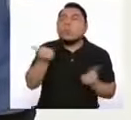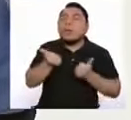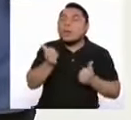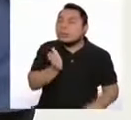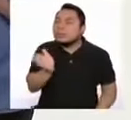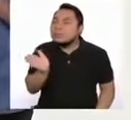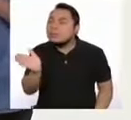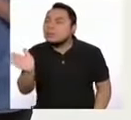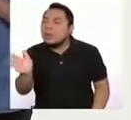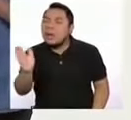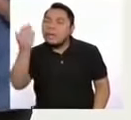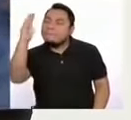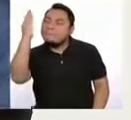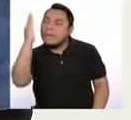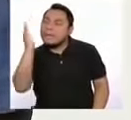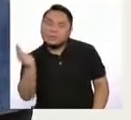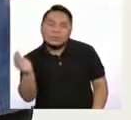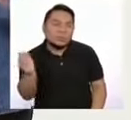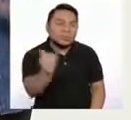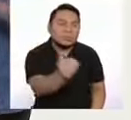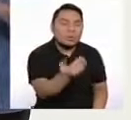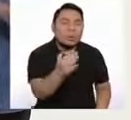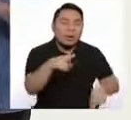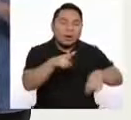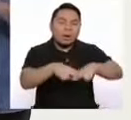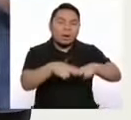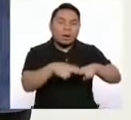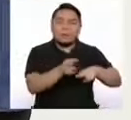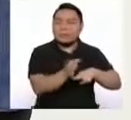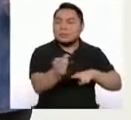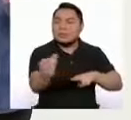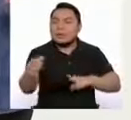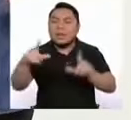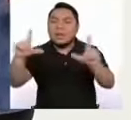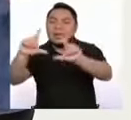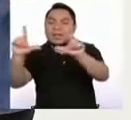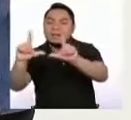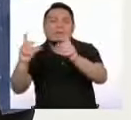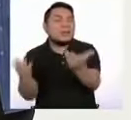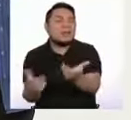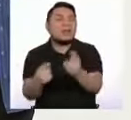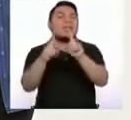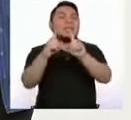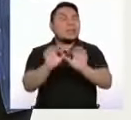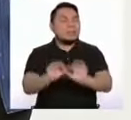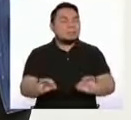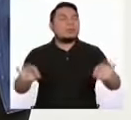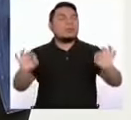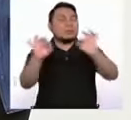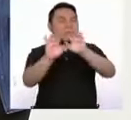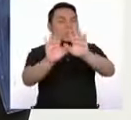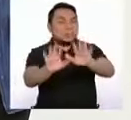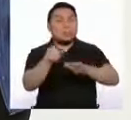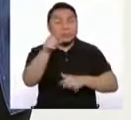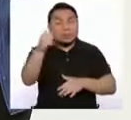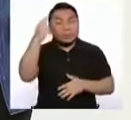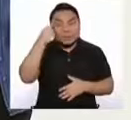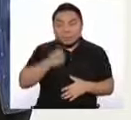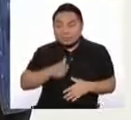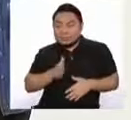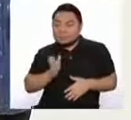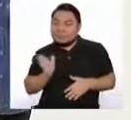Del baño a la sala o del sofá al televisor. Pero es muy importante para indicar el